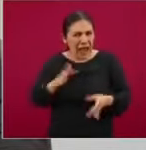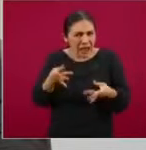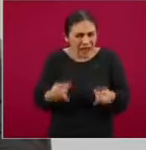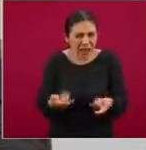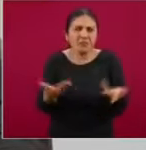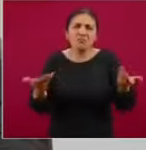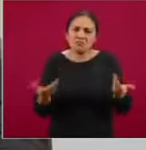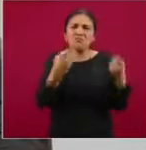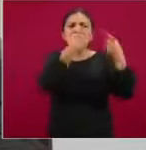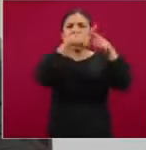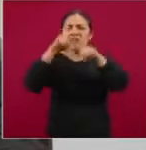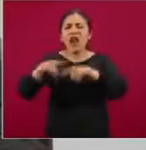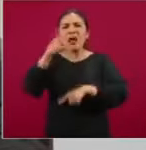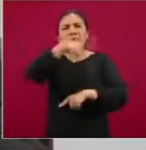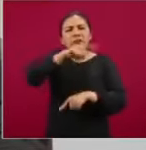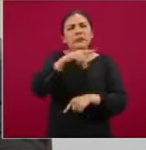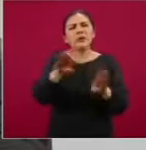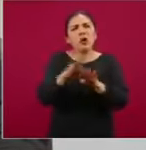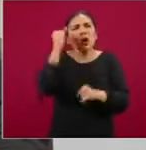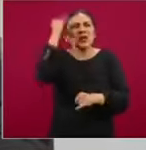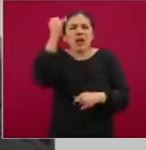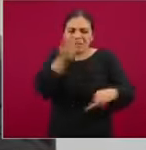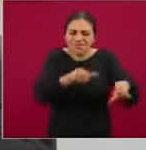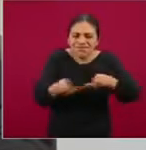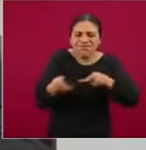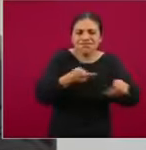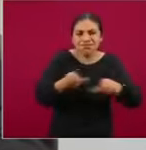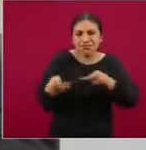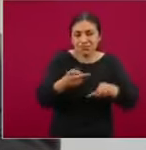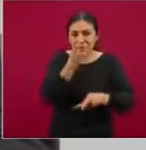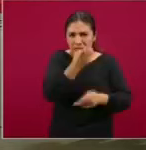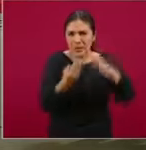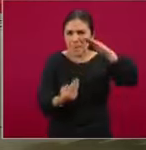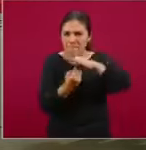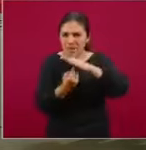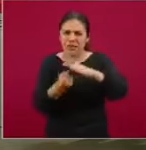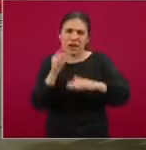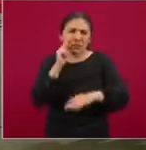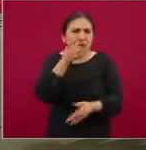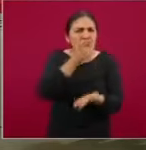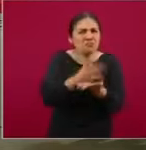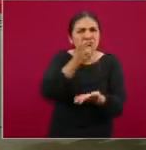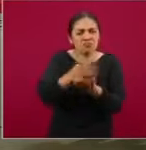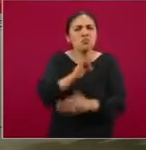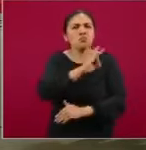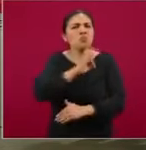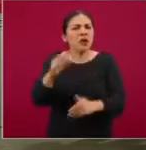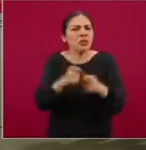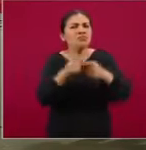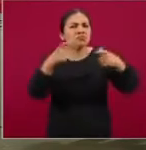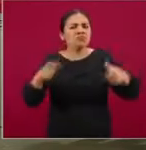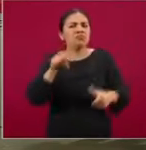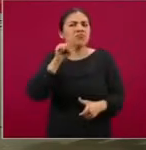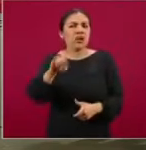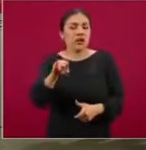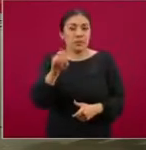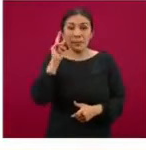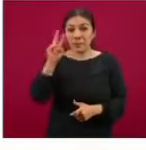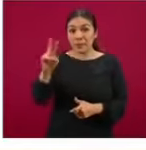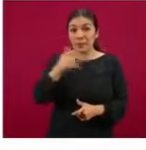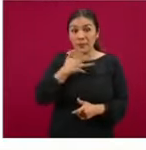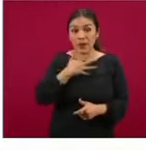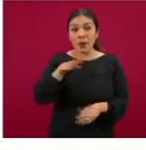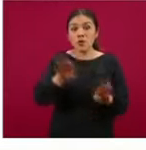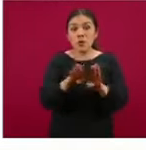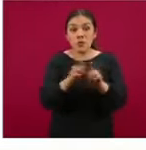Hubieron diferentes mesas de trabajo y estas mesas identificaron que podían crecer en este sentido. Observamos la